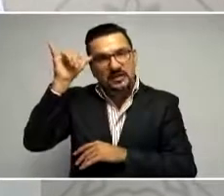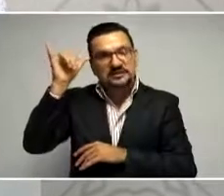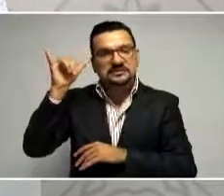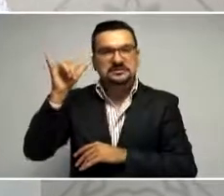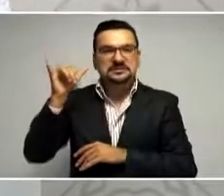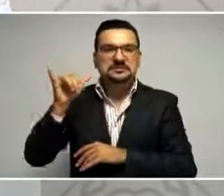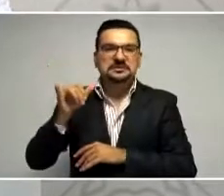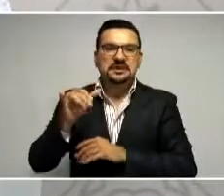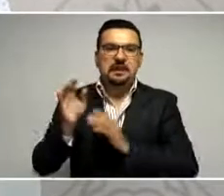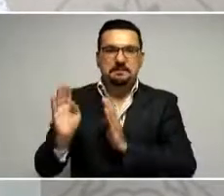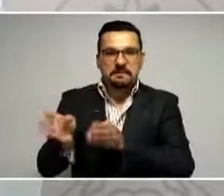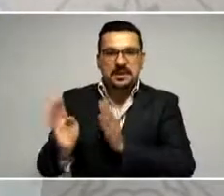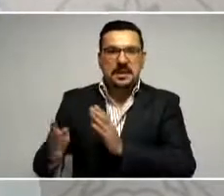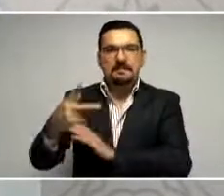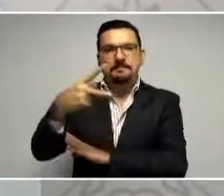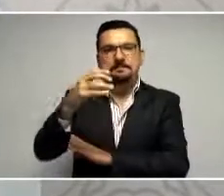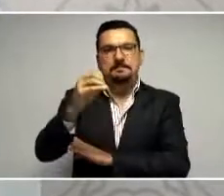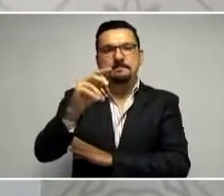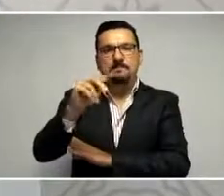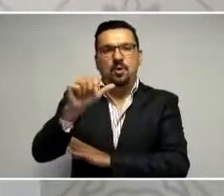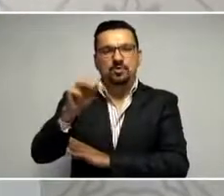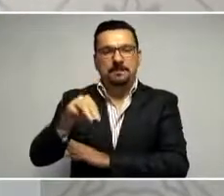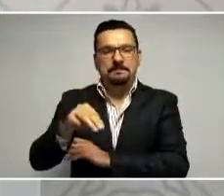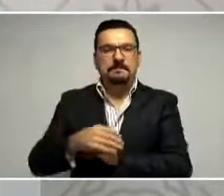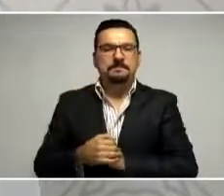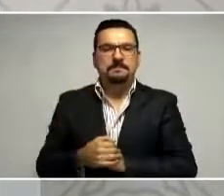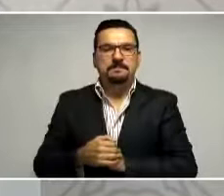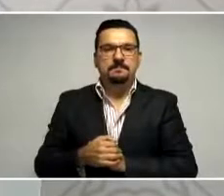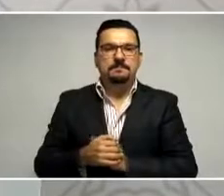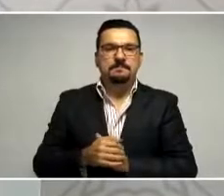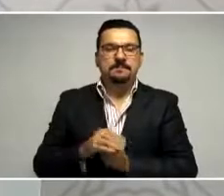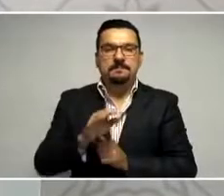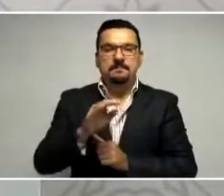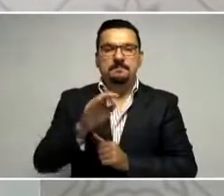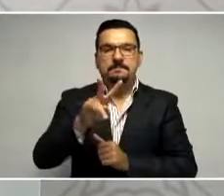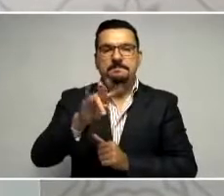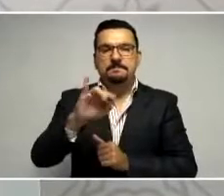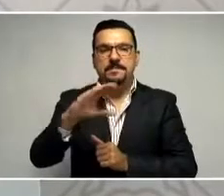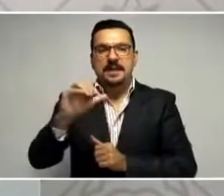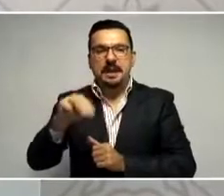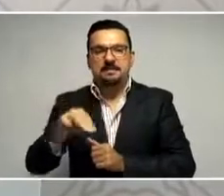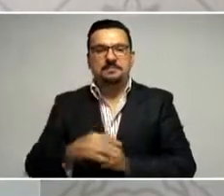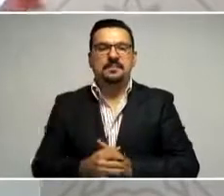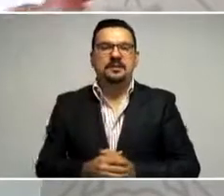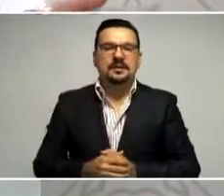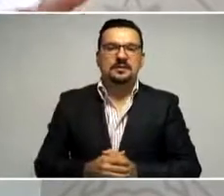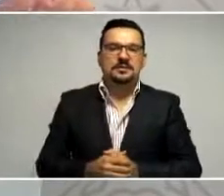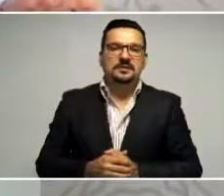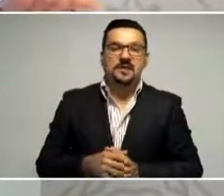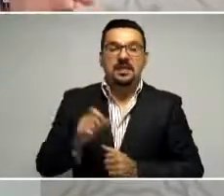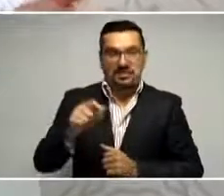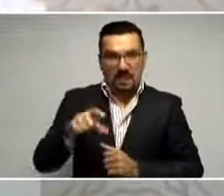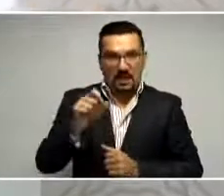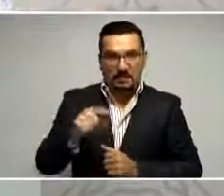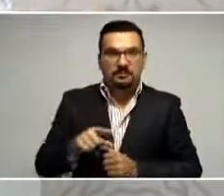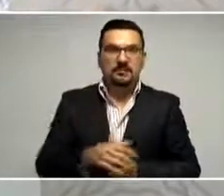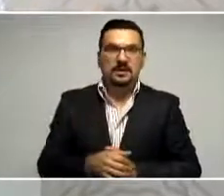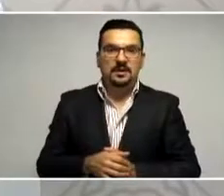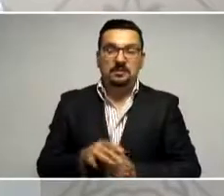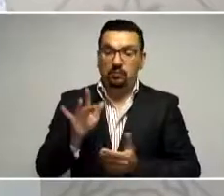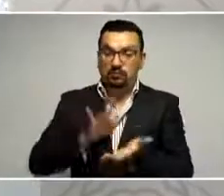ellos Bicam y Potam. También vamos a entregar una